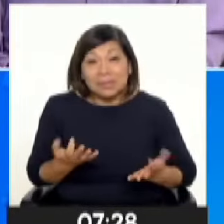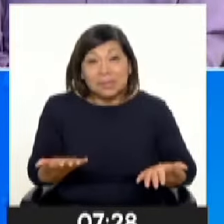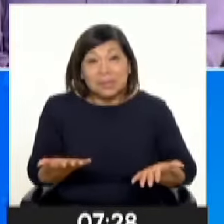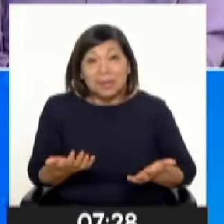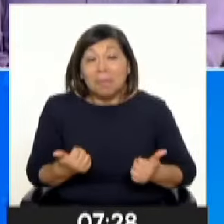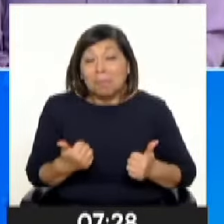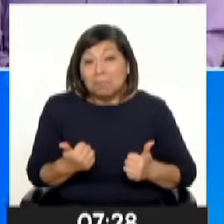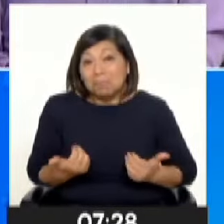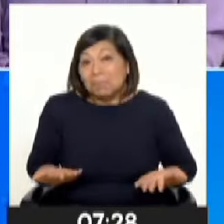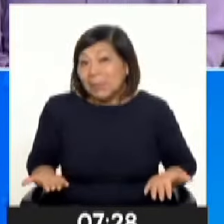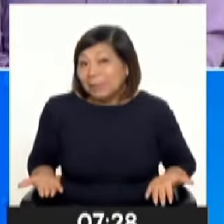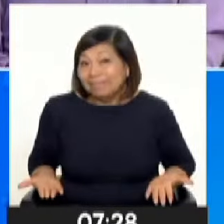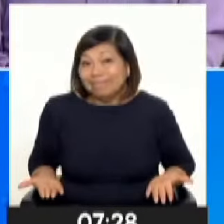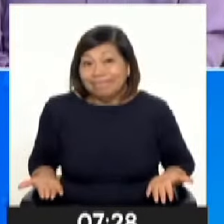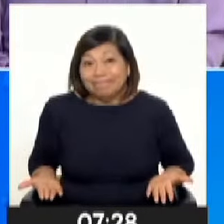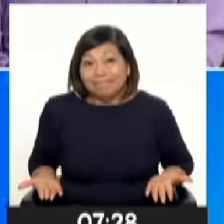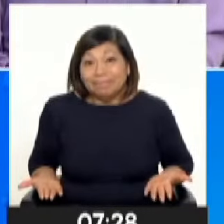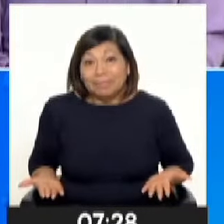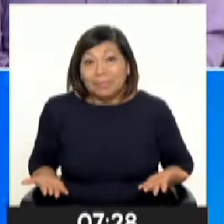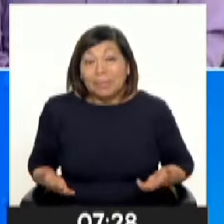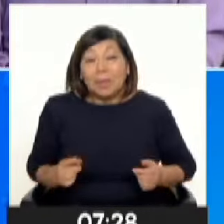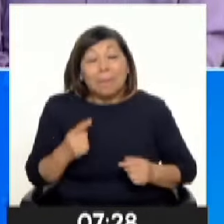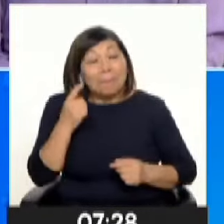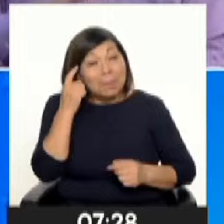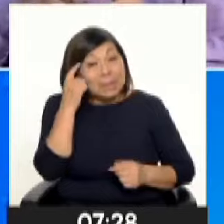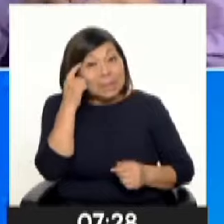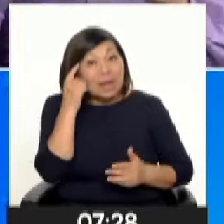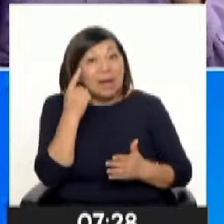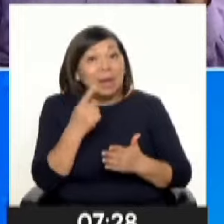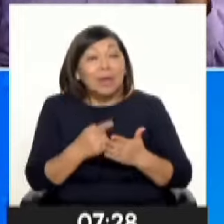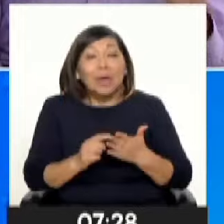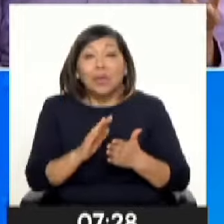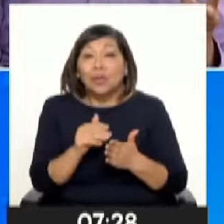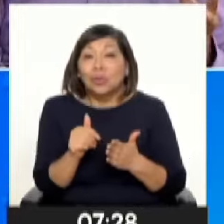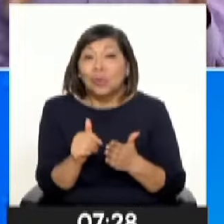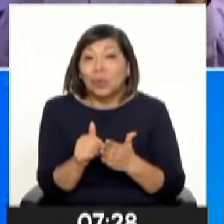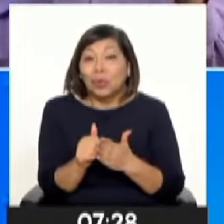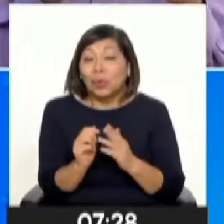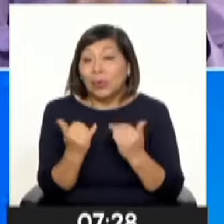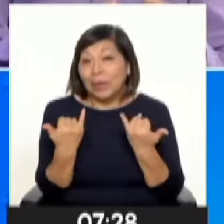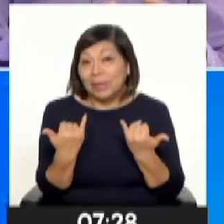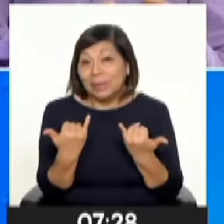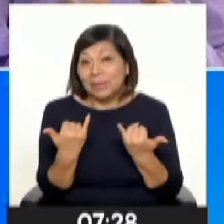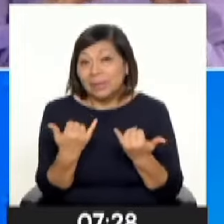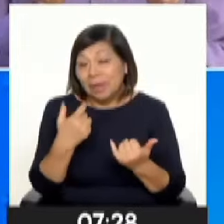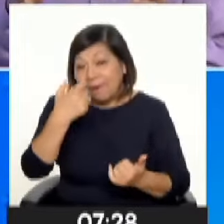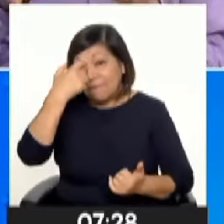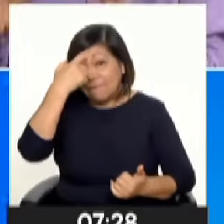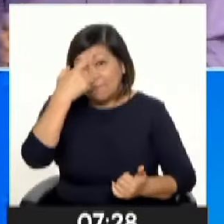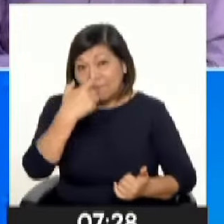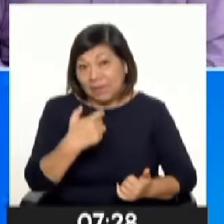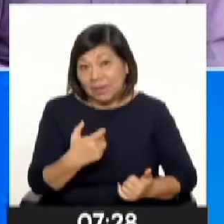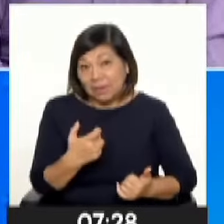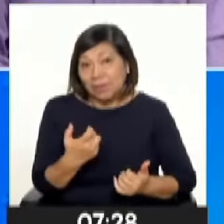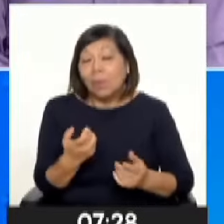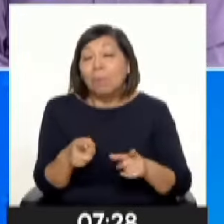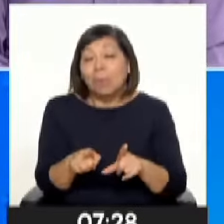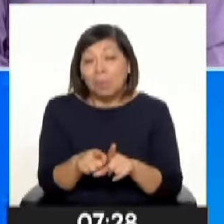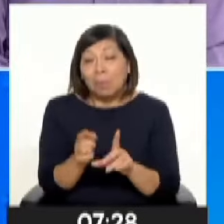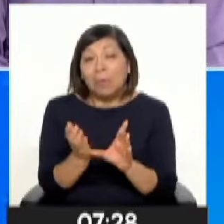son dignas. Y eso considera todo este espectro físico y